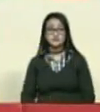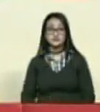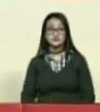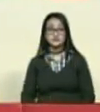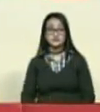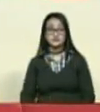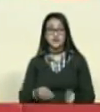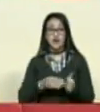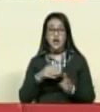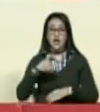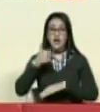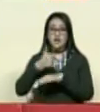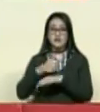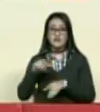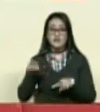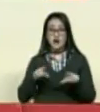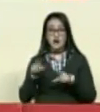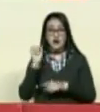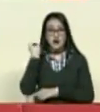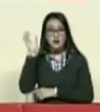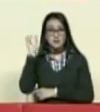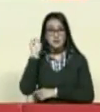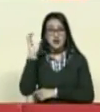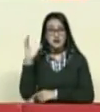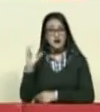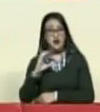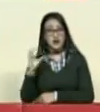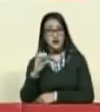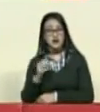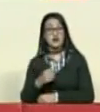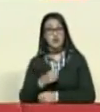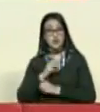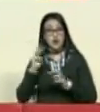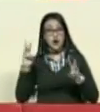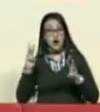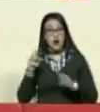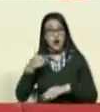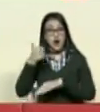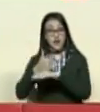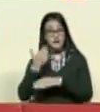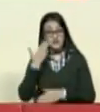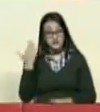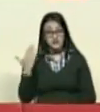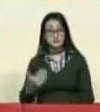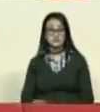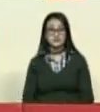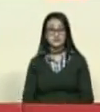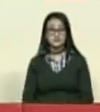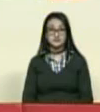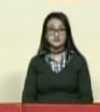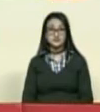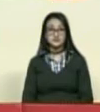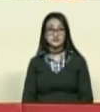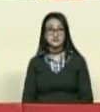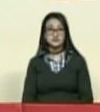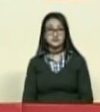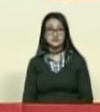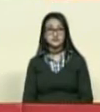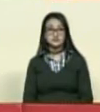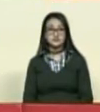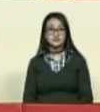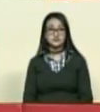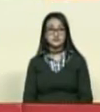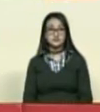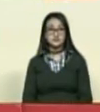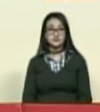como jefa del comando de campaña de Caracas, una guará. Miren la jefa que va a tener Erika. Nombró como jefa